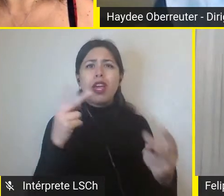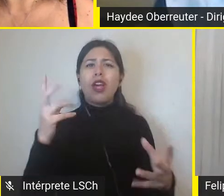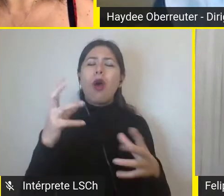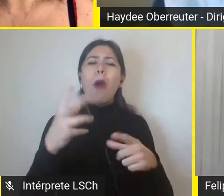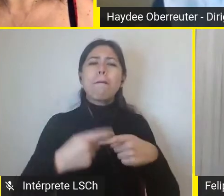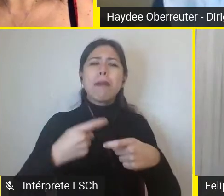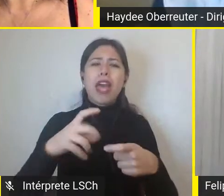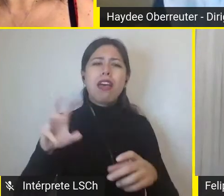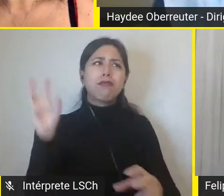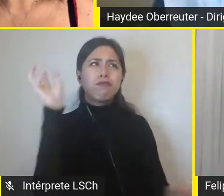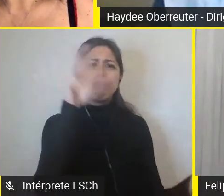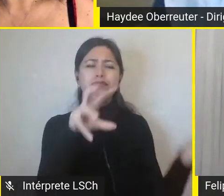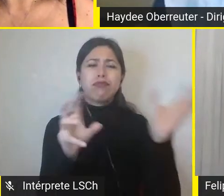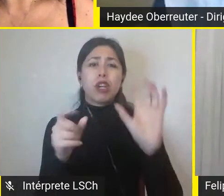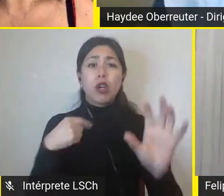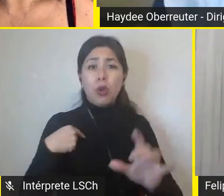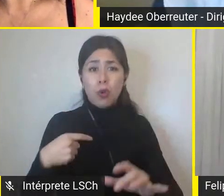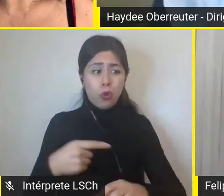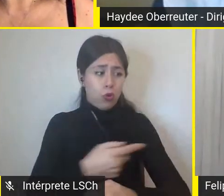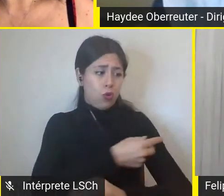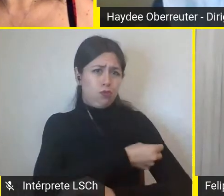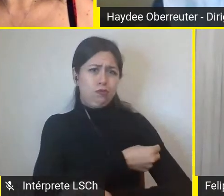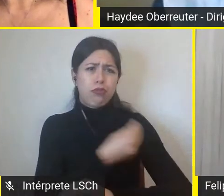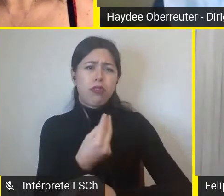y mientras estabas sacando un perdigón de una persona en el suelo,